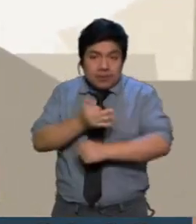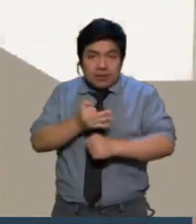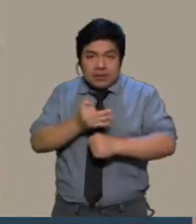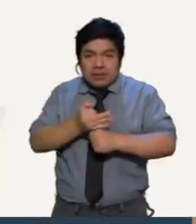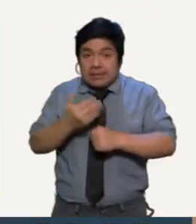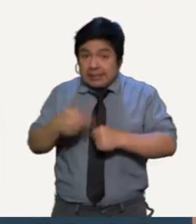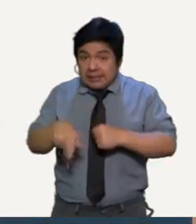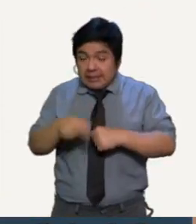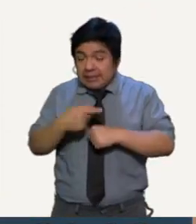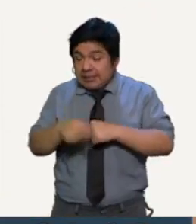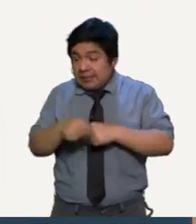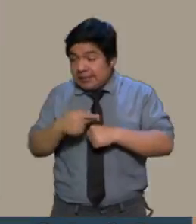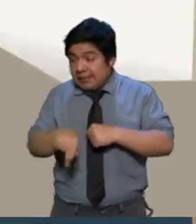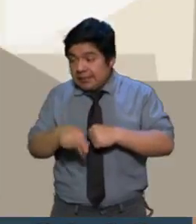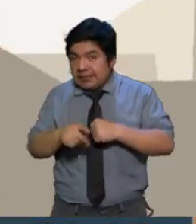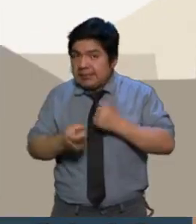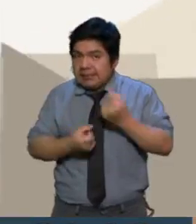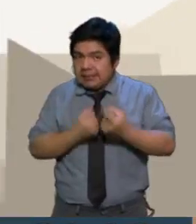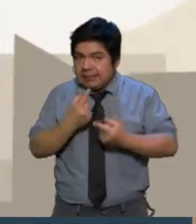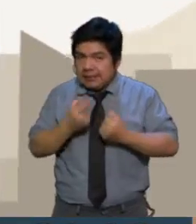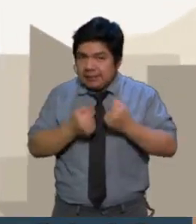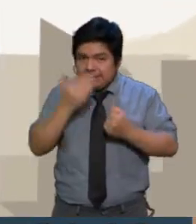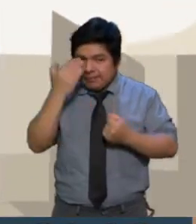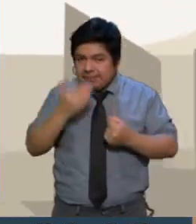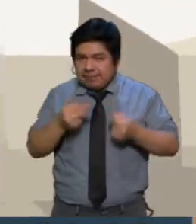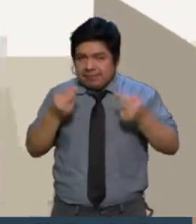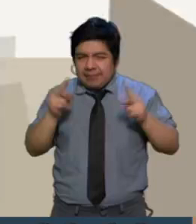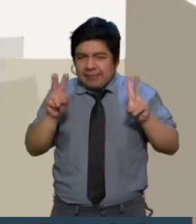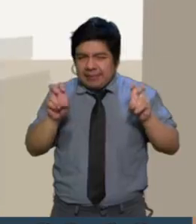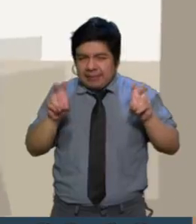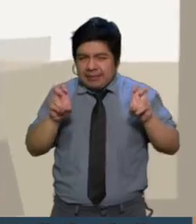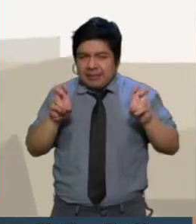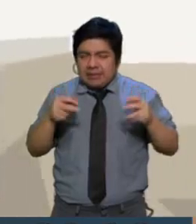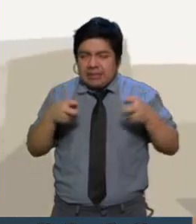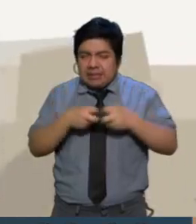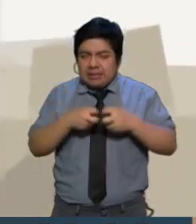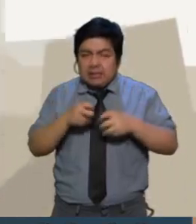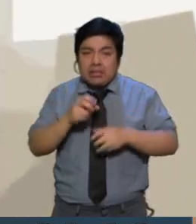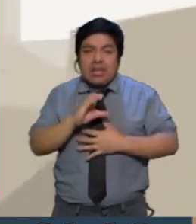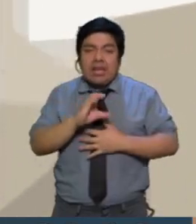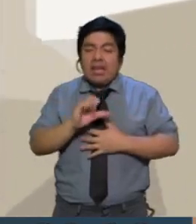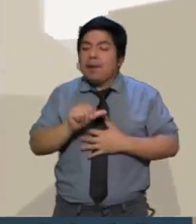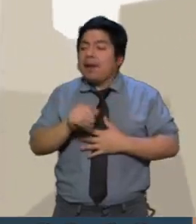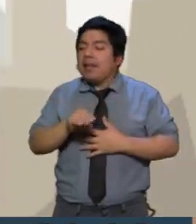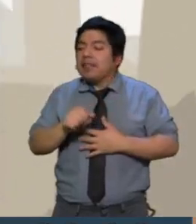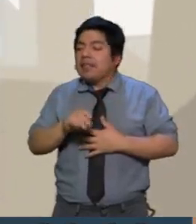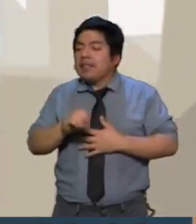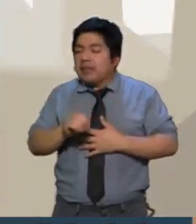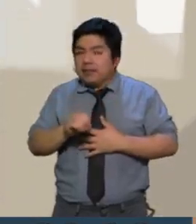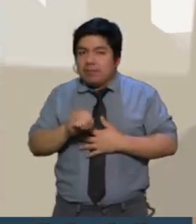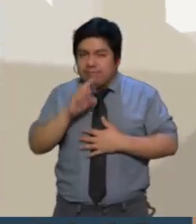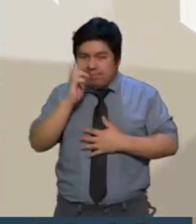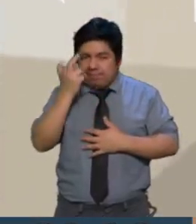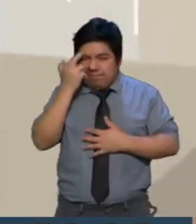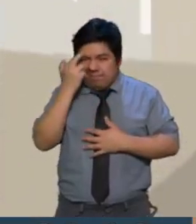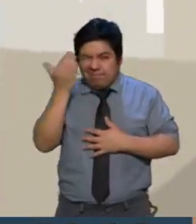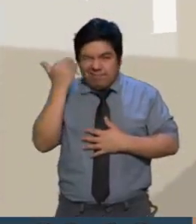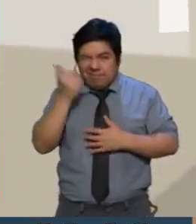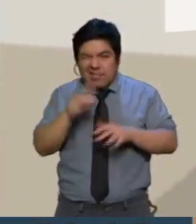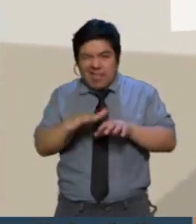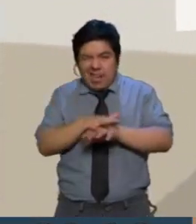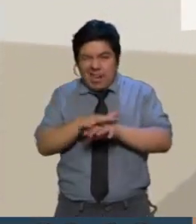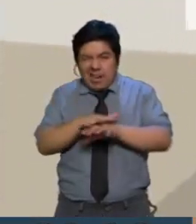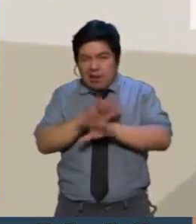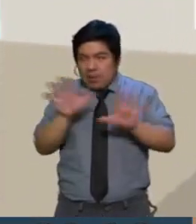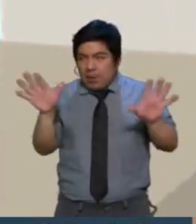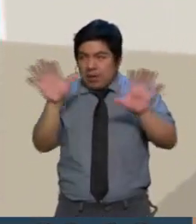alto riesgo por lo que ahora le llamamos crisis climática, que antes le llamábamos cambio climático,